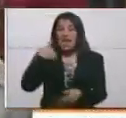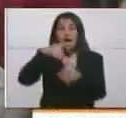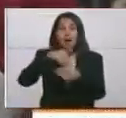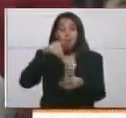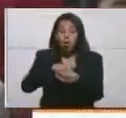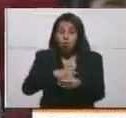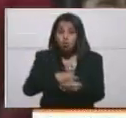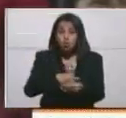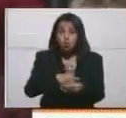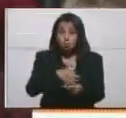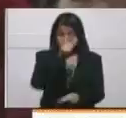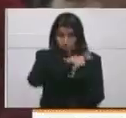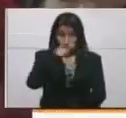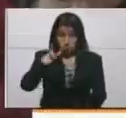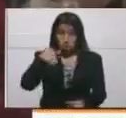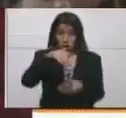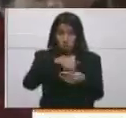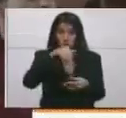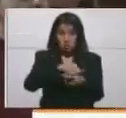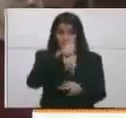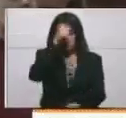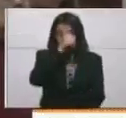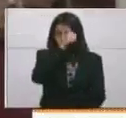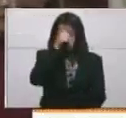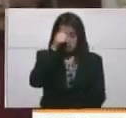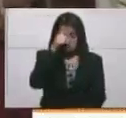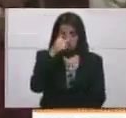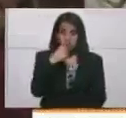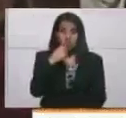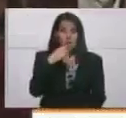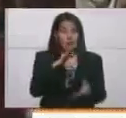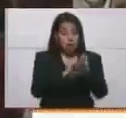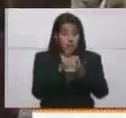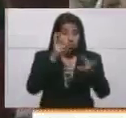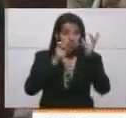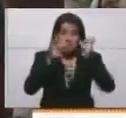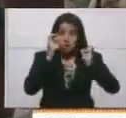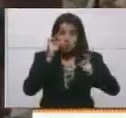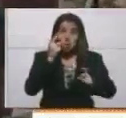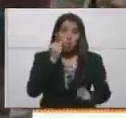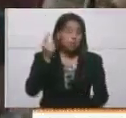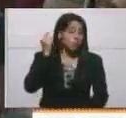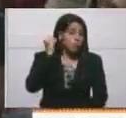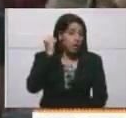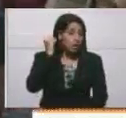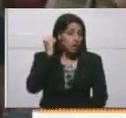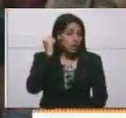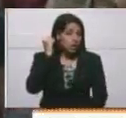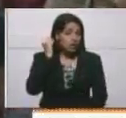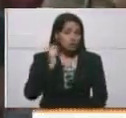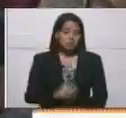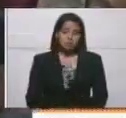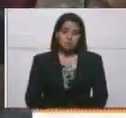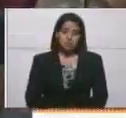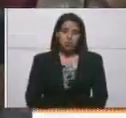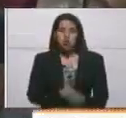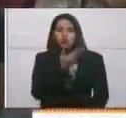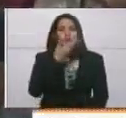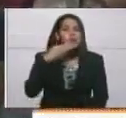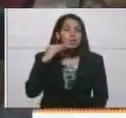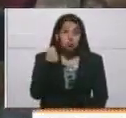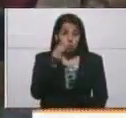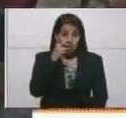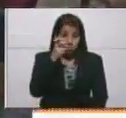cada votante del domingo, compañeros que me escuchan, mujeres que me escuchan, hombres, juventud que me